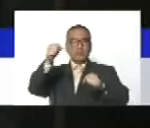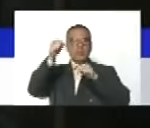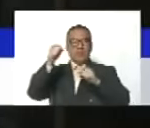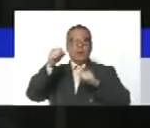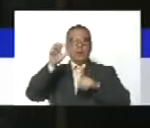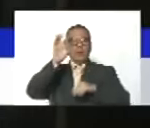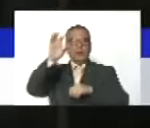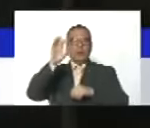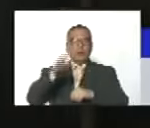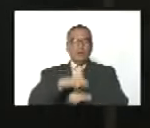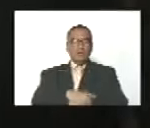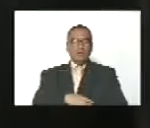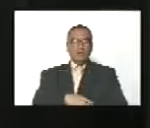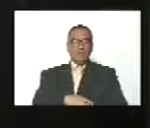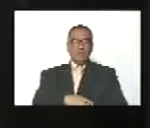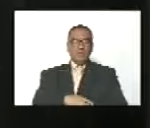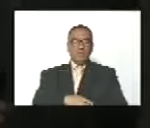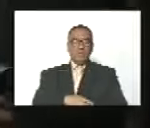la patria!